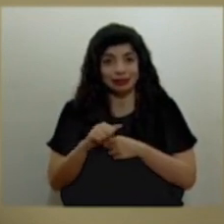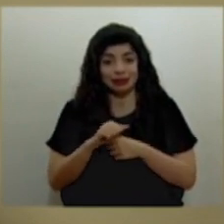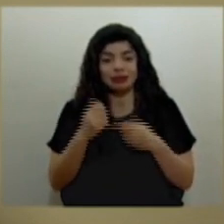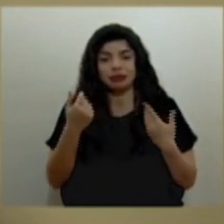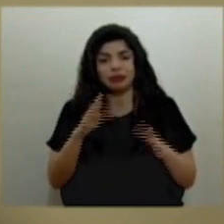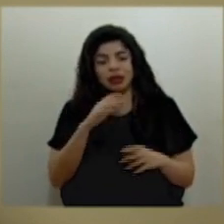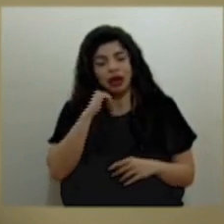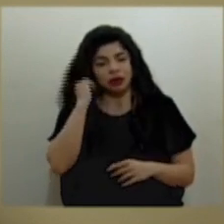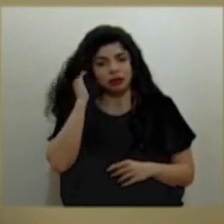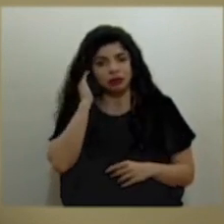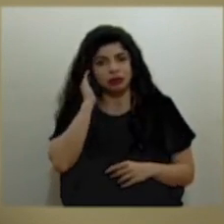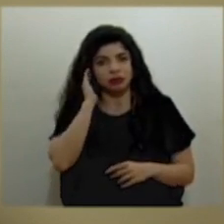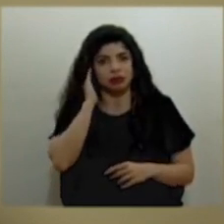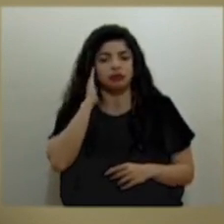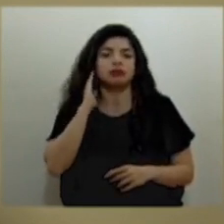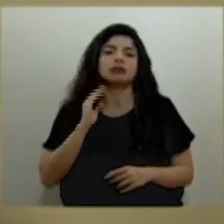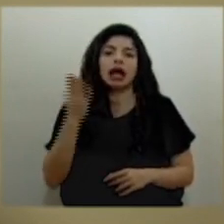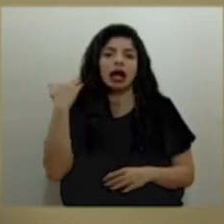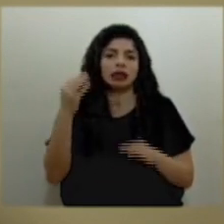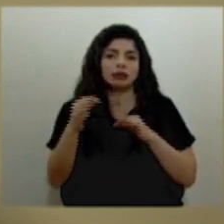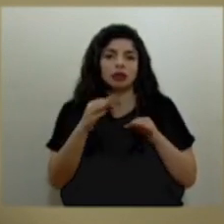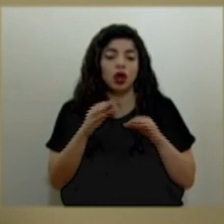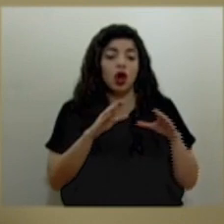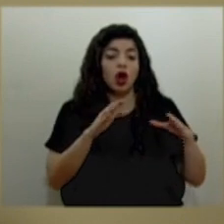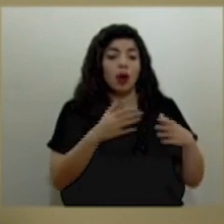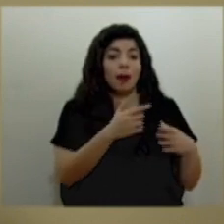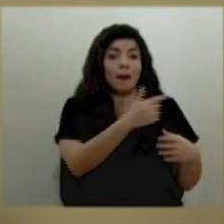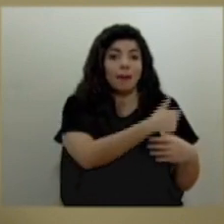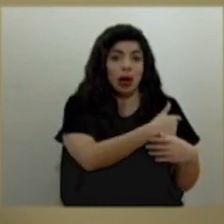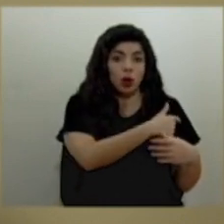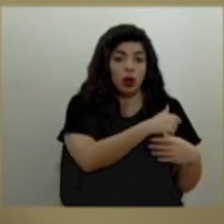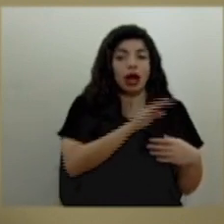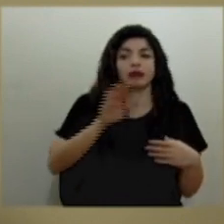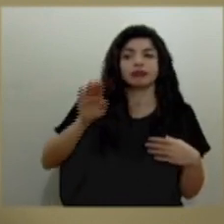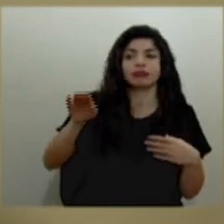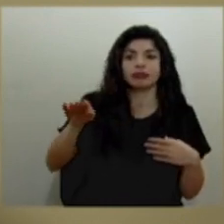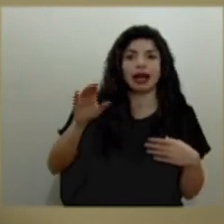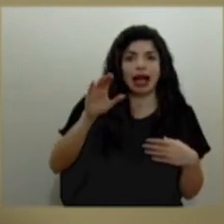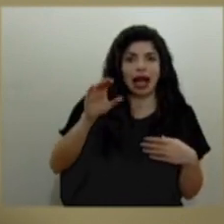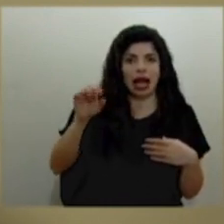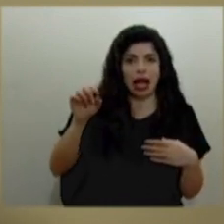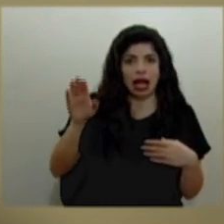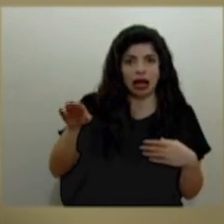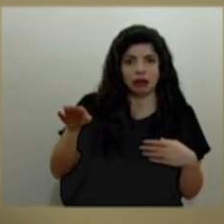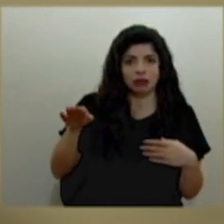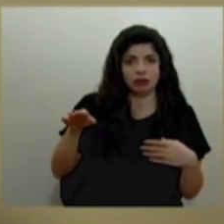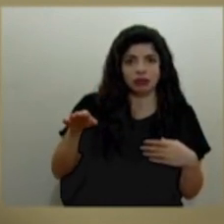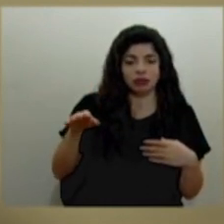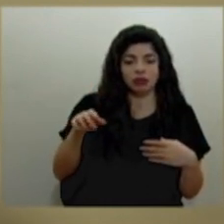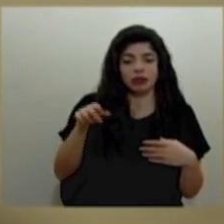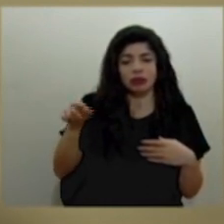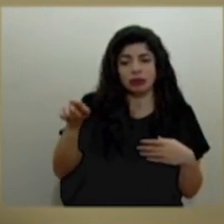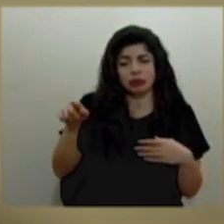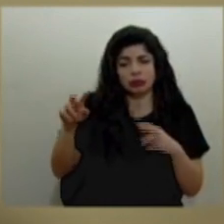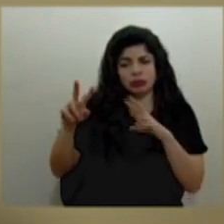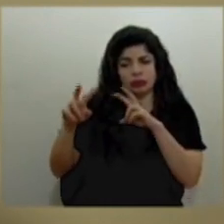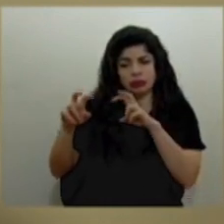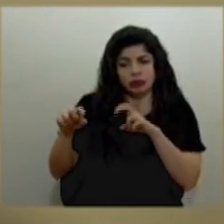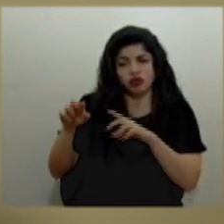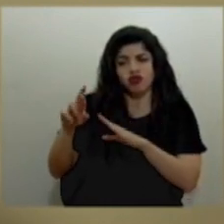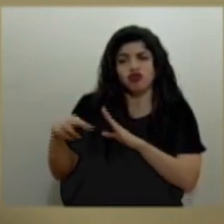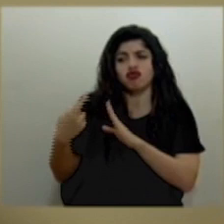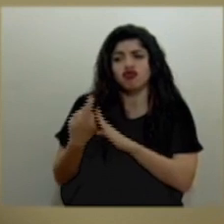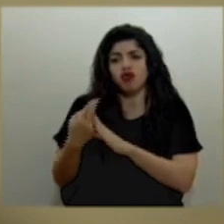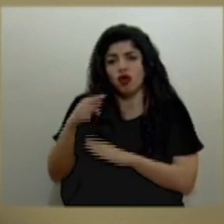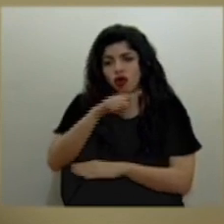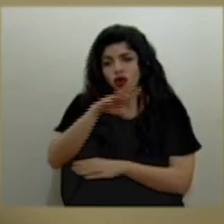lo había expresado, la Comisión de Vacunas le dice a la caja que ellos, replanteen su rol como